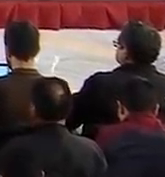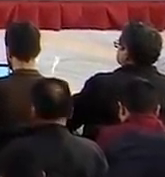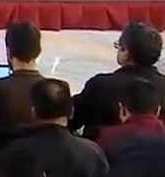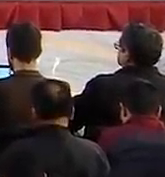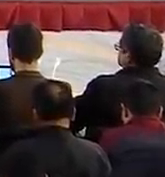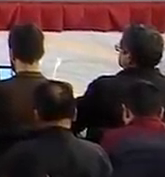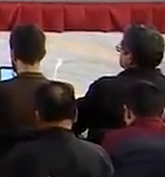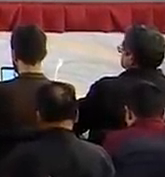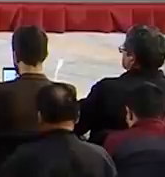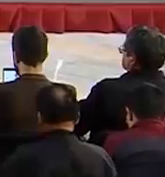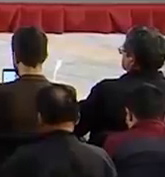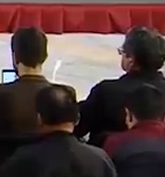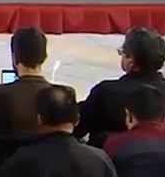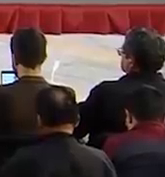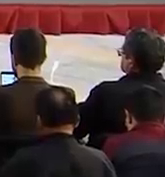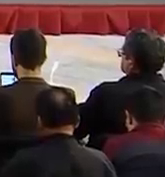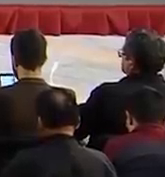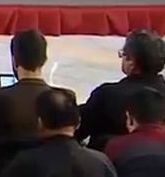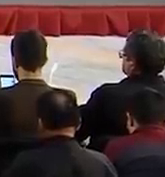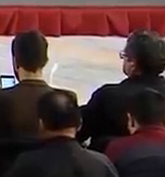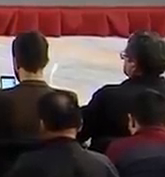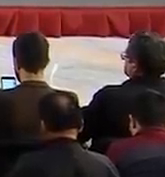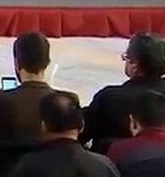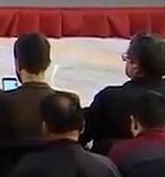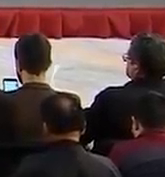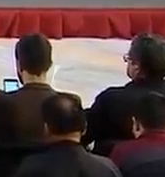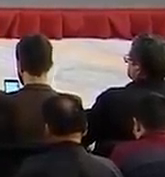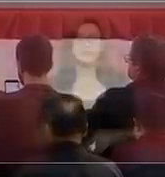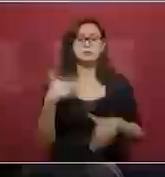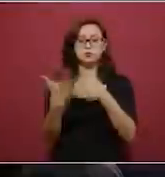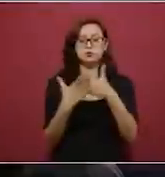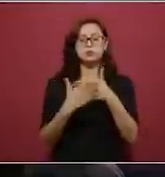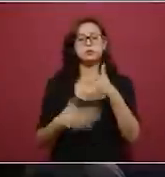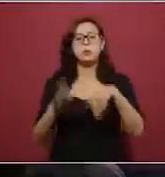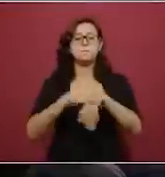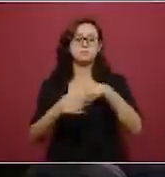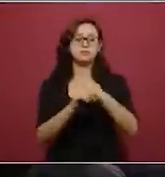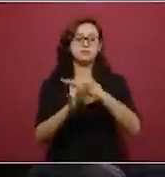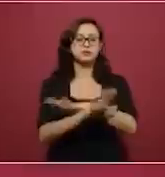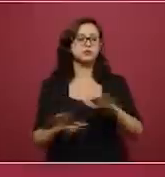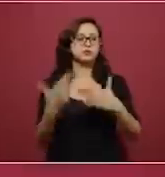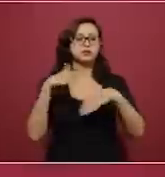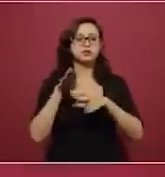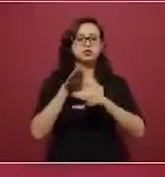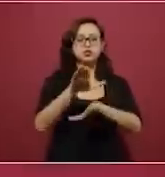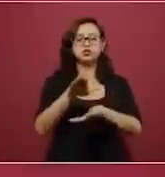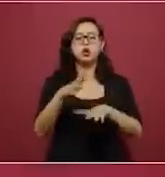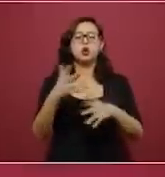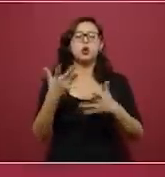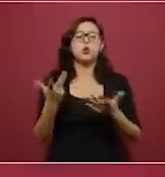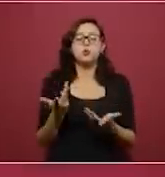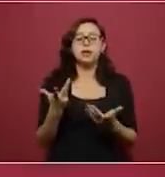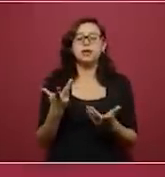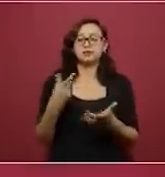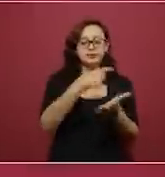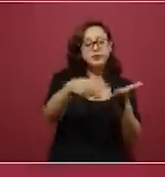y ustedes van a tener información pronto de la contratación de equipos que